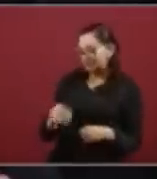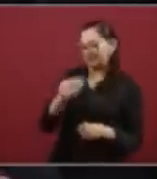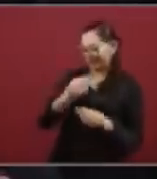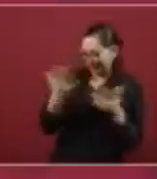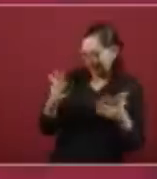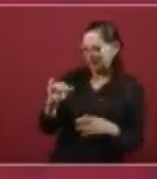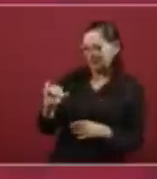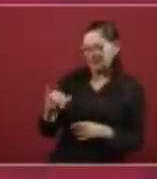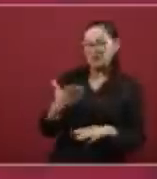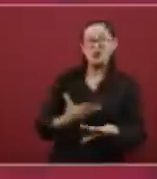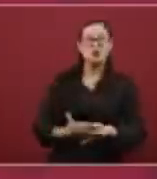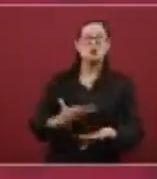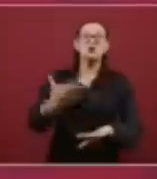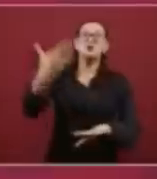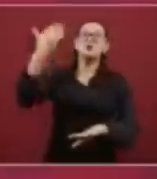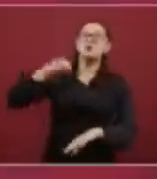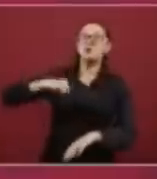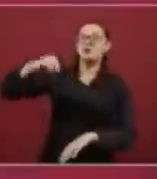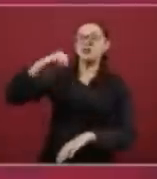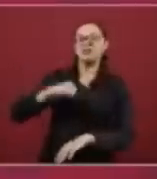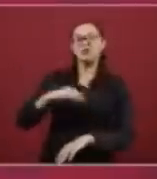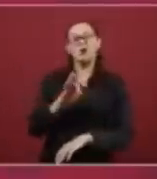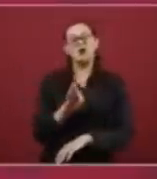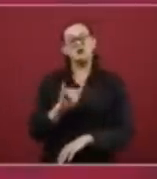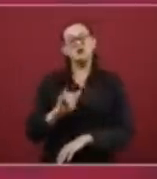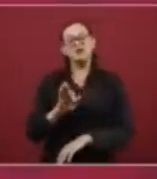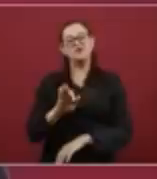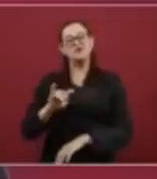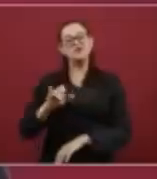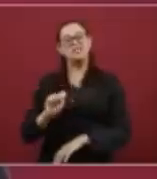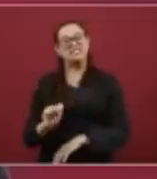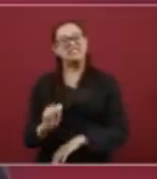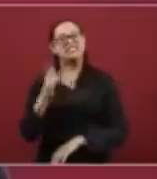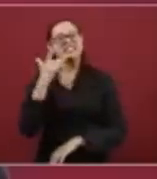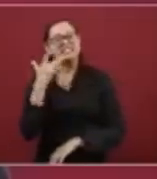Los fifís fueron los que quemaron